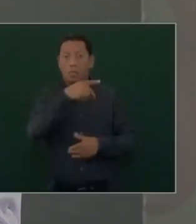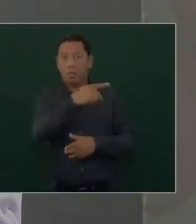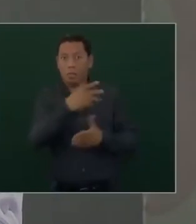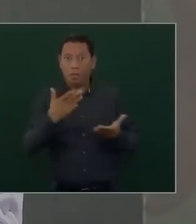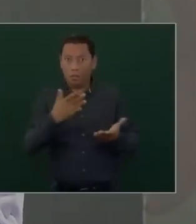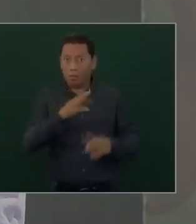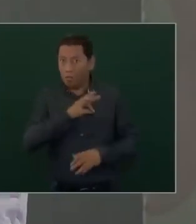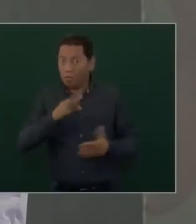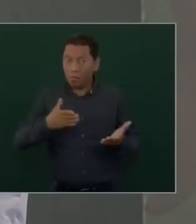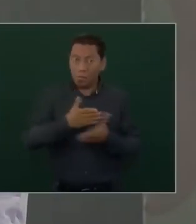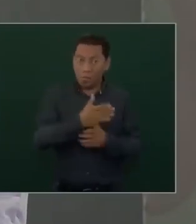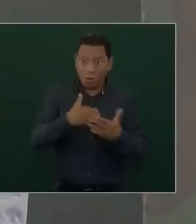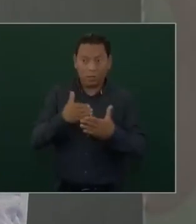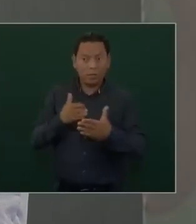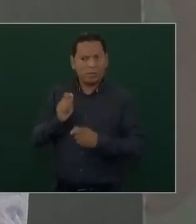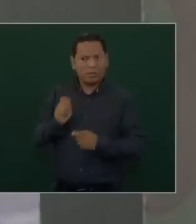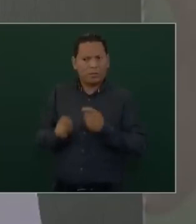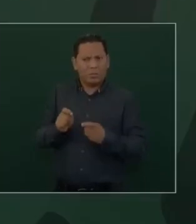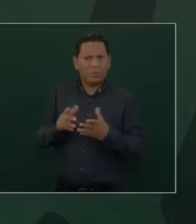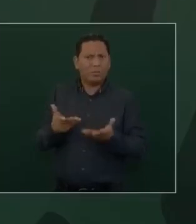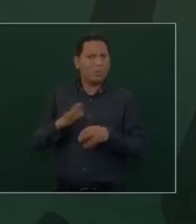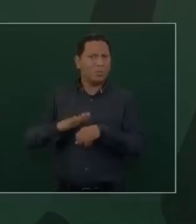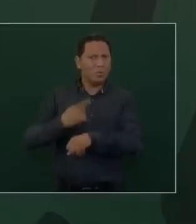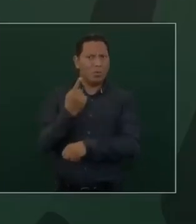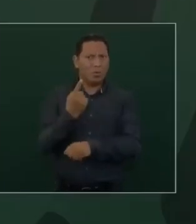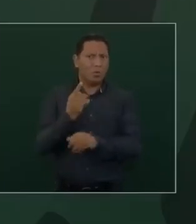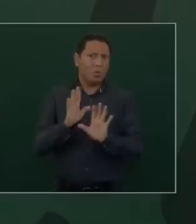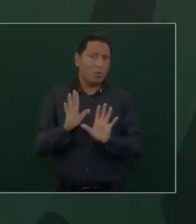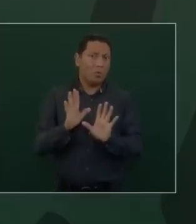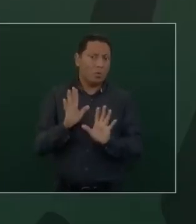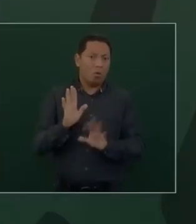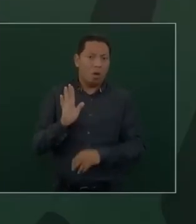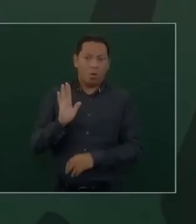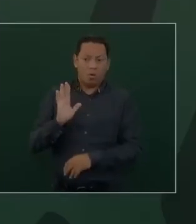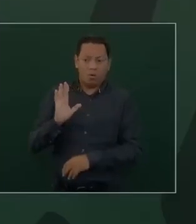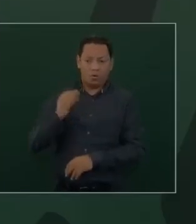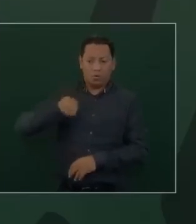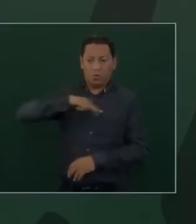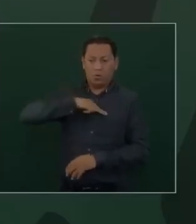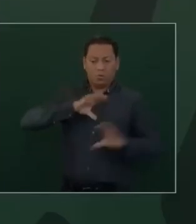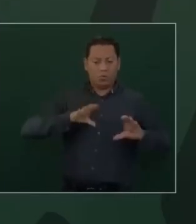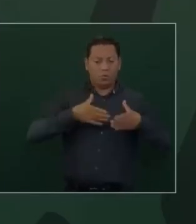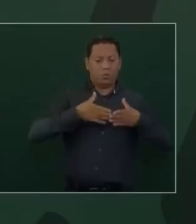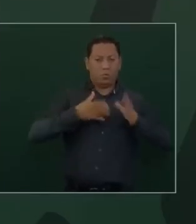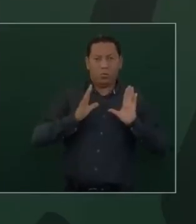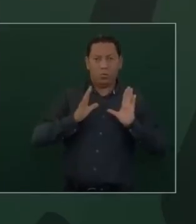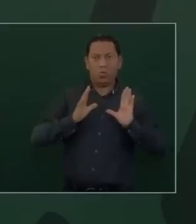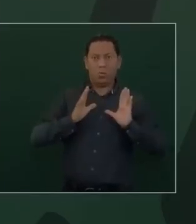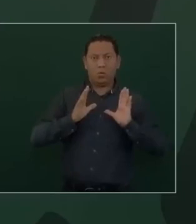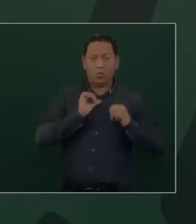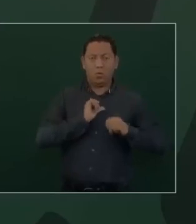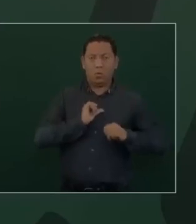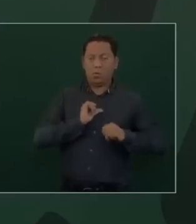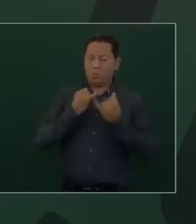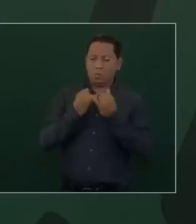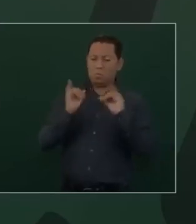El presidente sabe, y lo sabe bien, que mentir jamás te protege de la verdad. Y no se trata de justificar, pero hay muchos temas